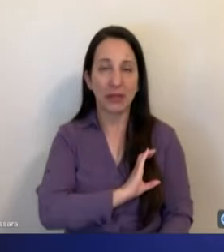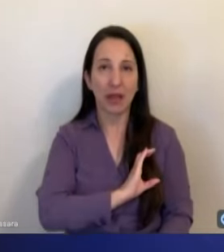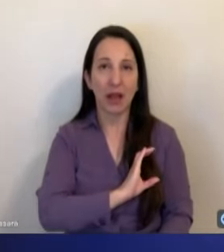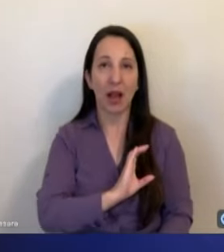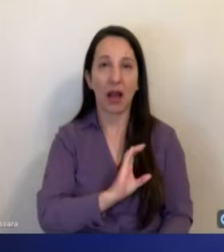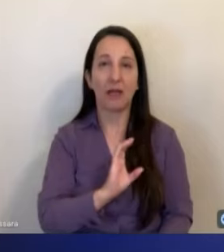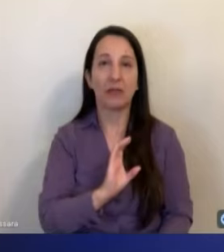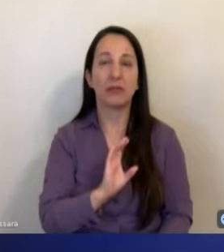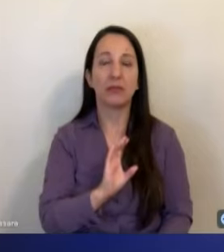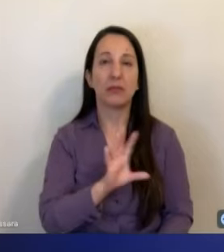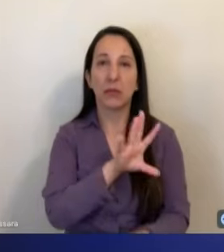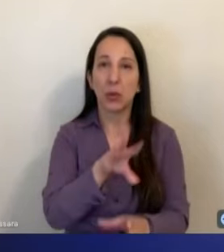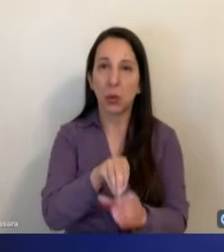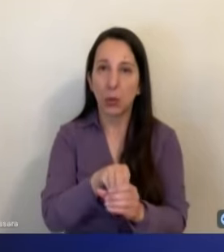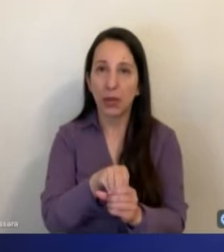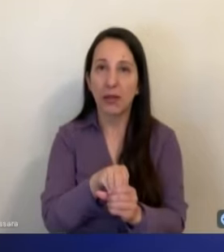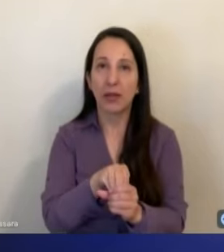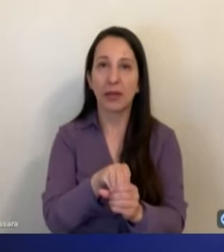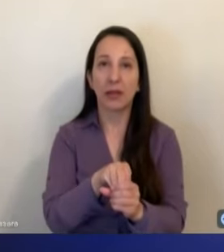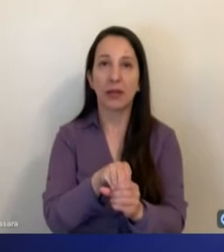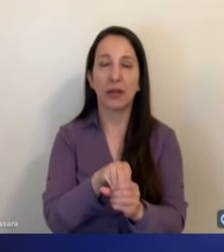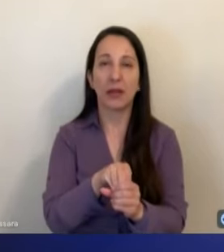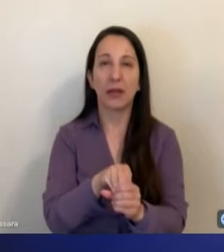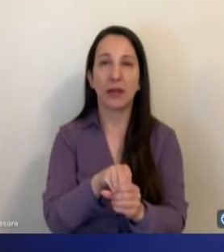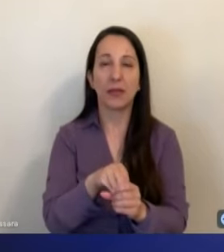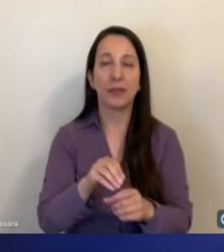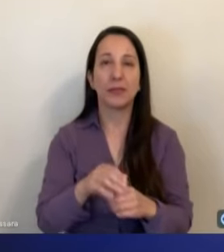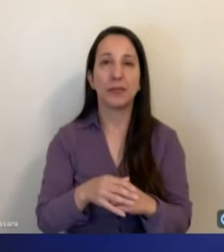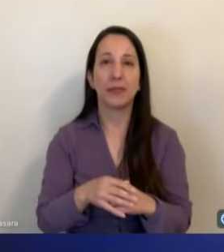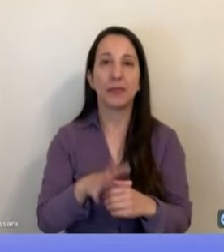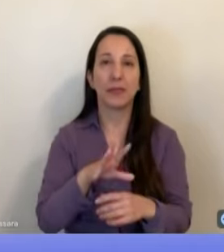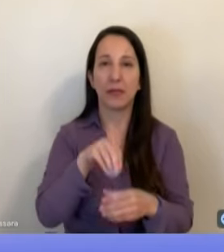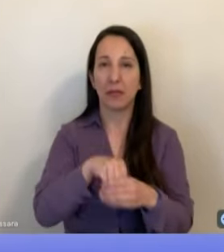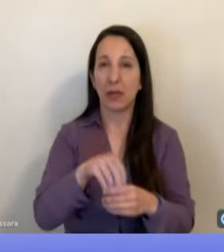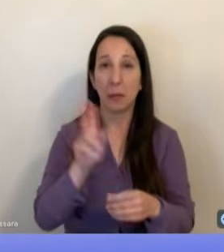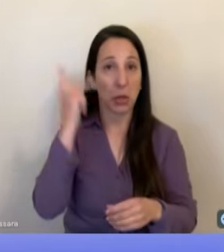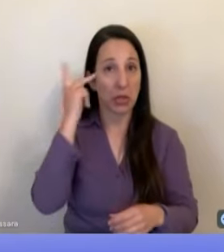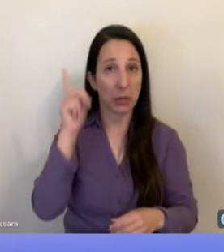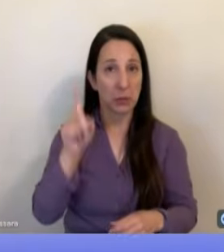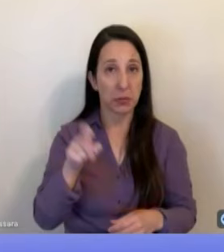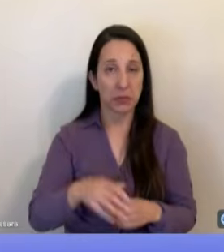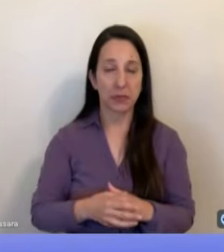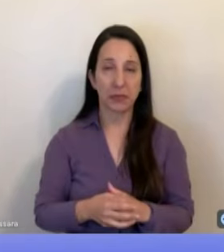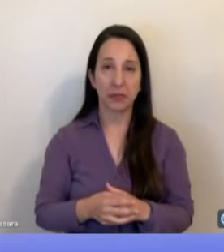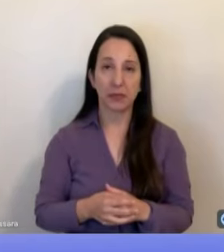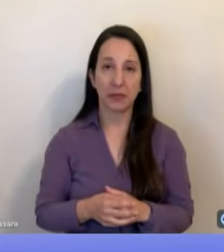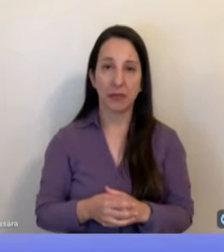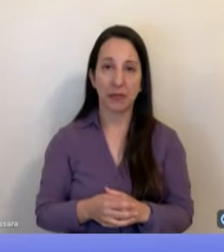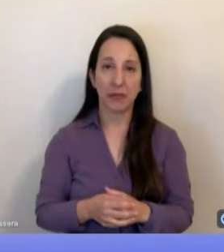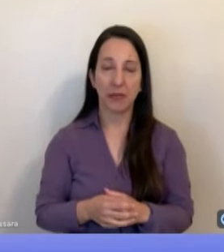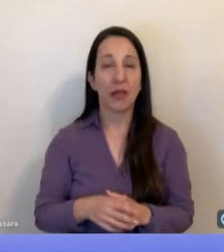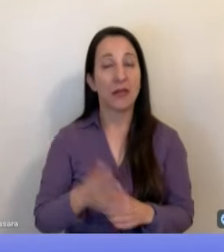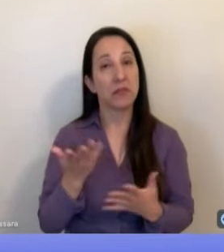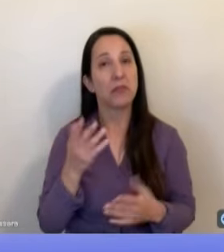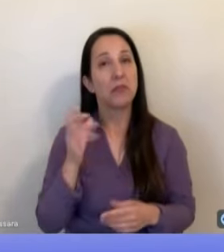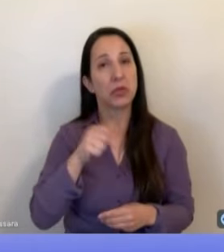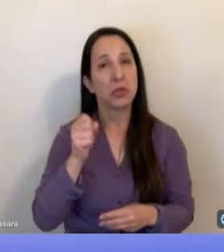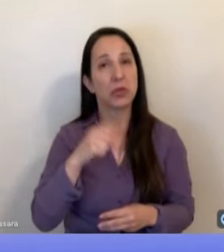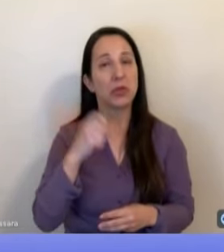incluida o completamente metida en la política? Bueno, mire, de alguna manera siempre hay